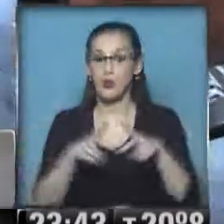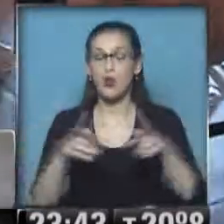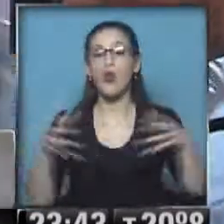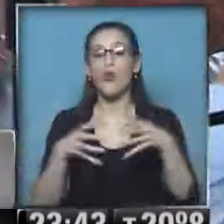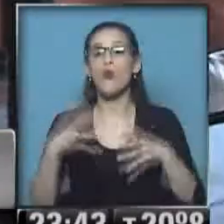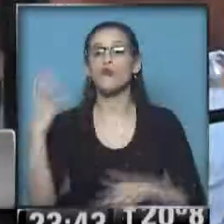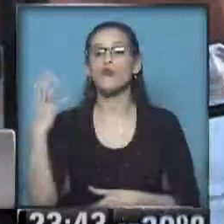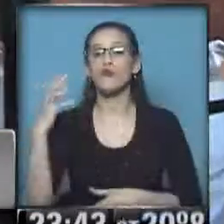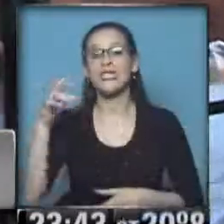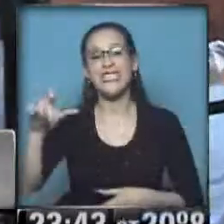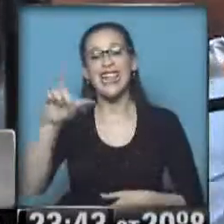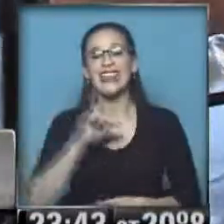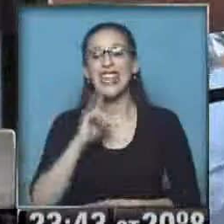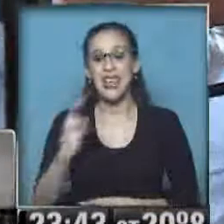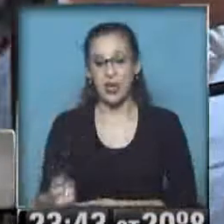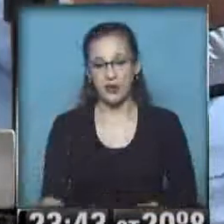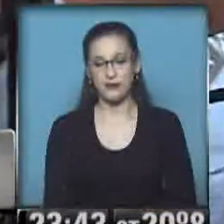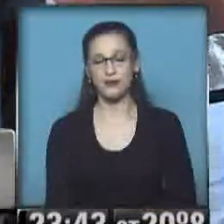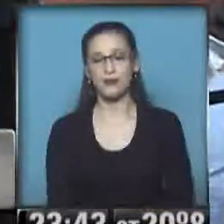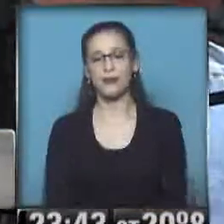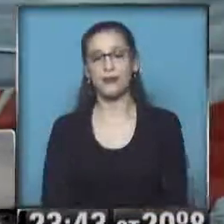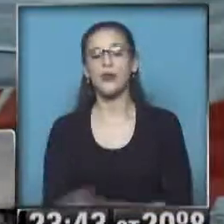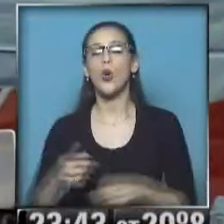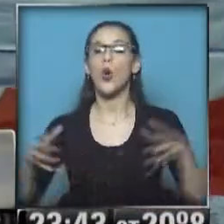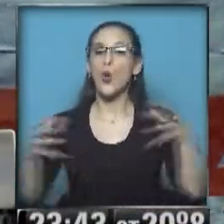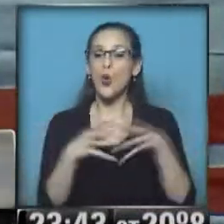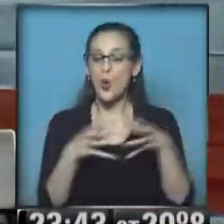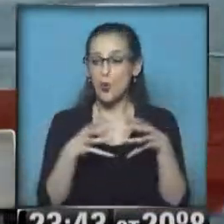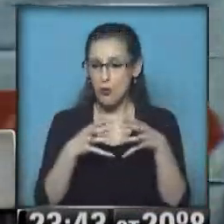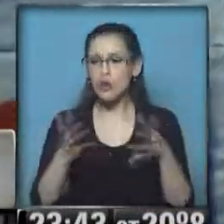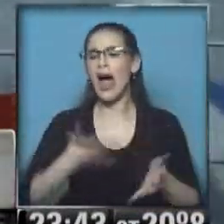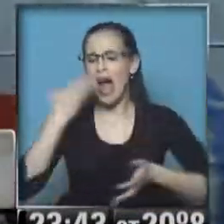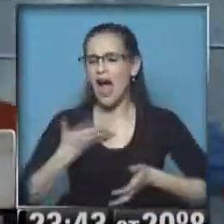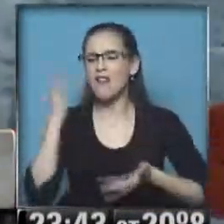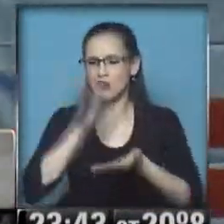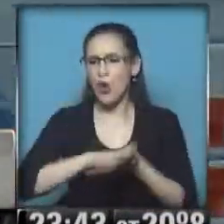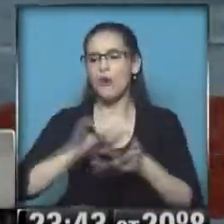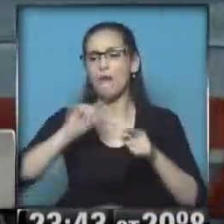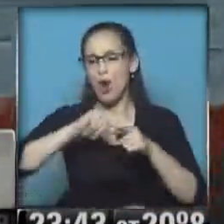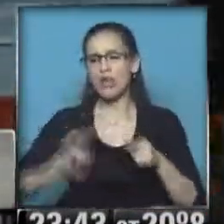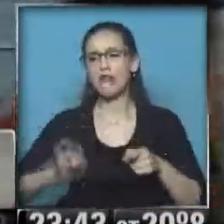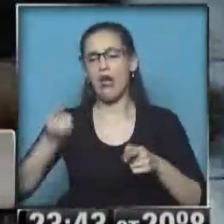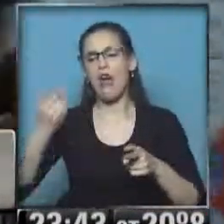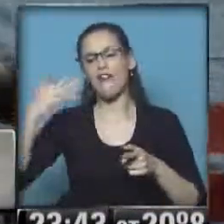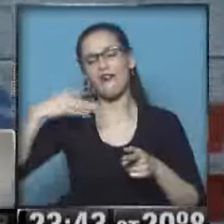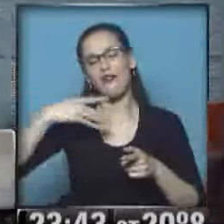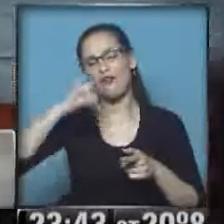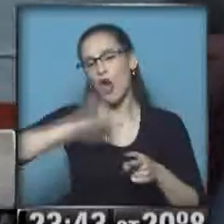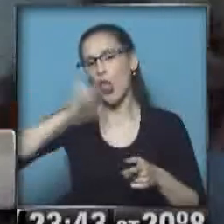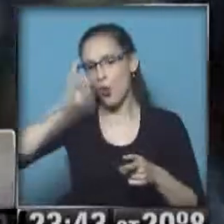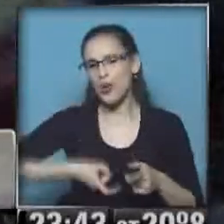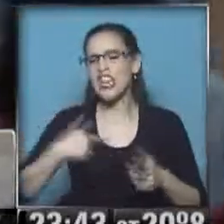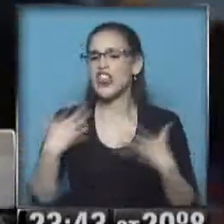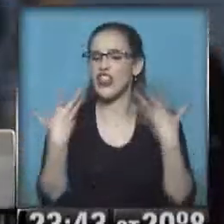Hugo Yasky, las federaciones obreras respaldaron la política oficial sobre los fondos buitre. Aseguraron